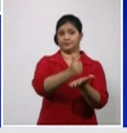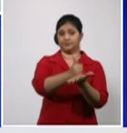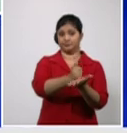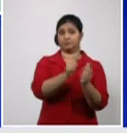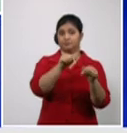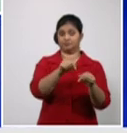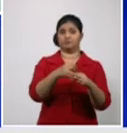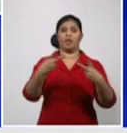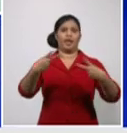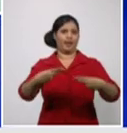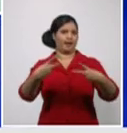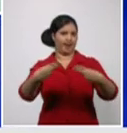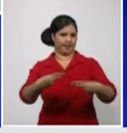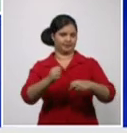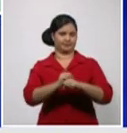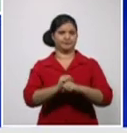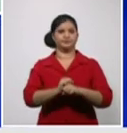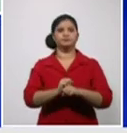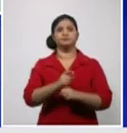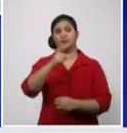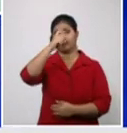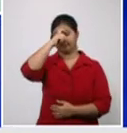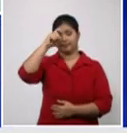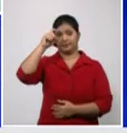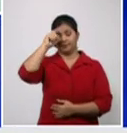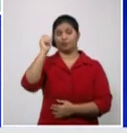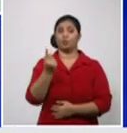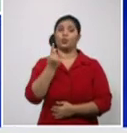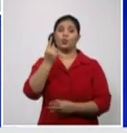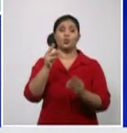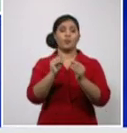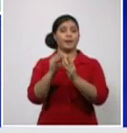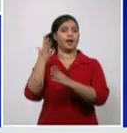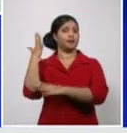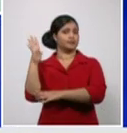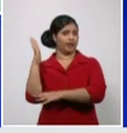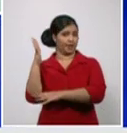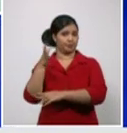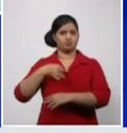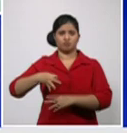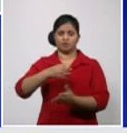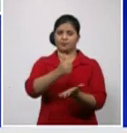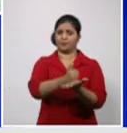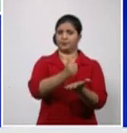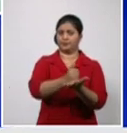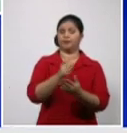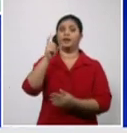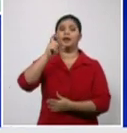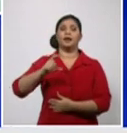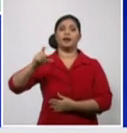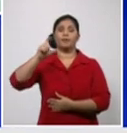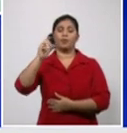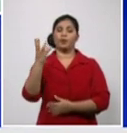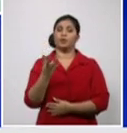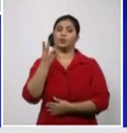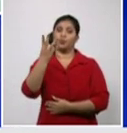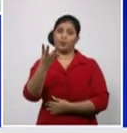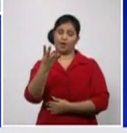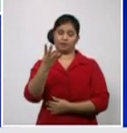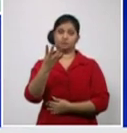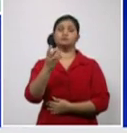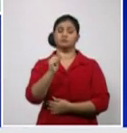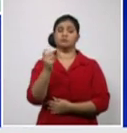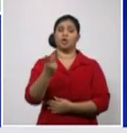Santi Espíritu confirma un caso importado del municipio Cabecera, Camagüey 4 pacientes, 2 del